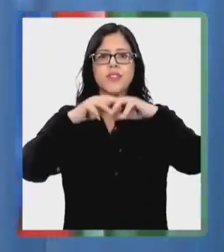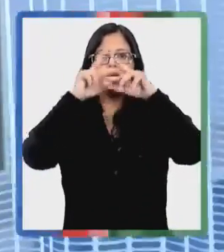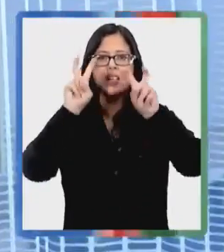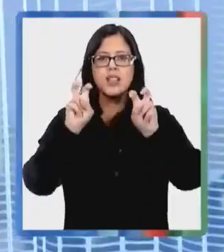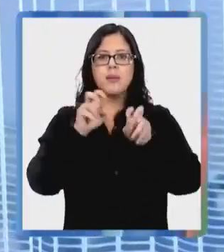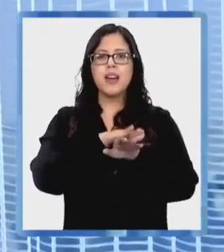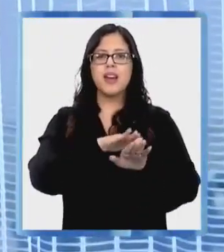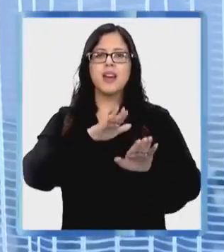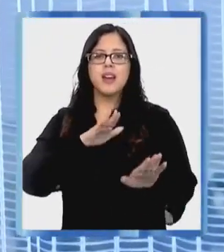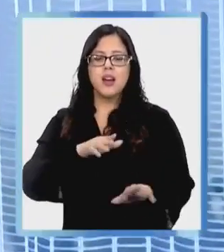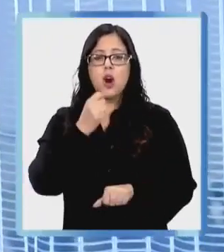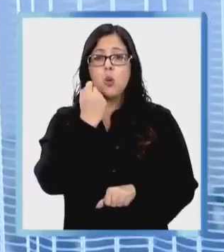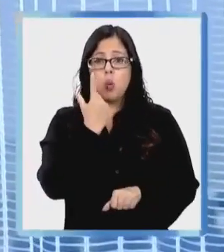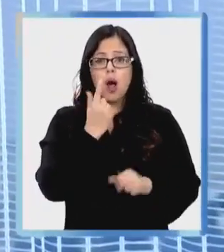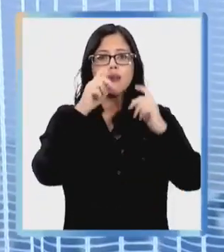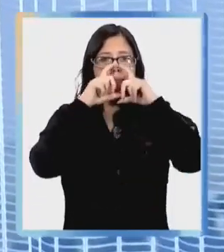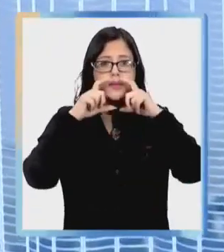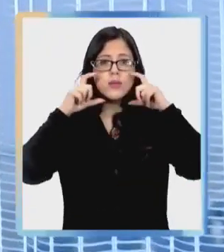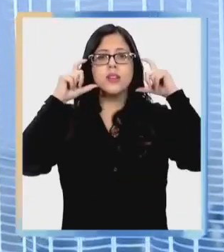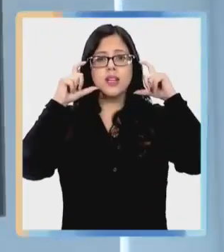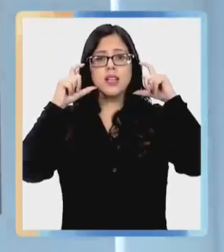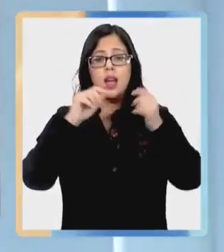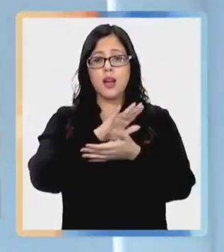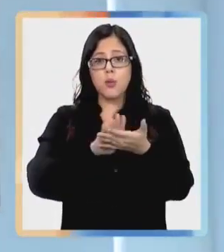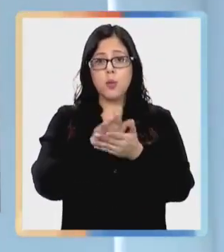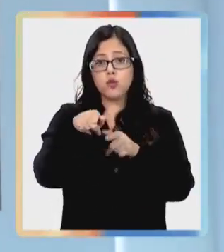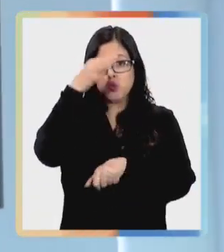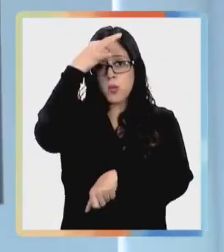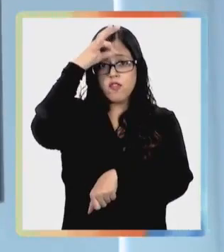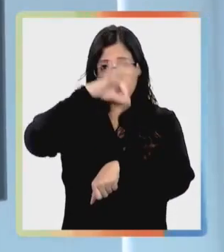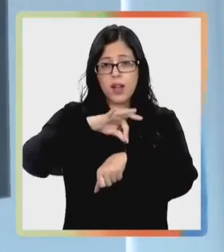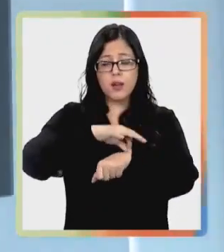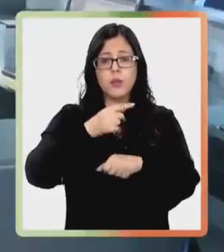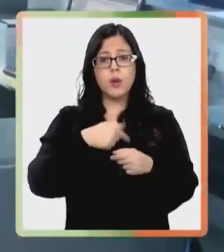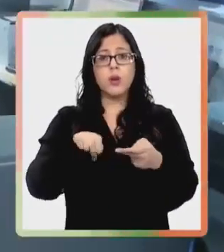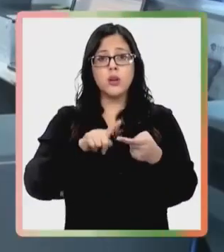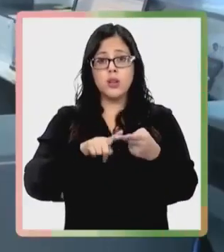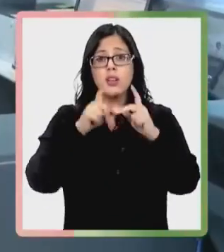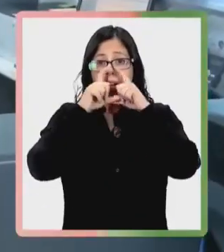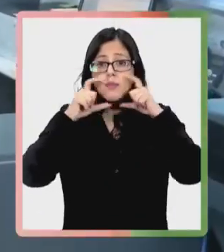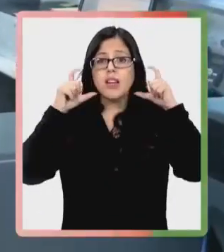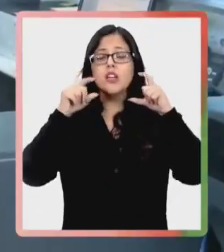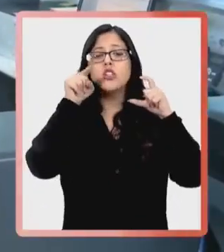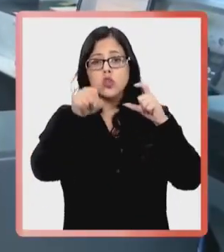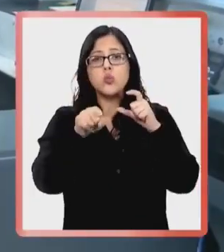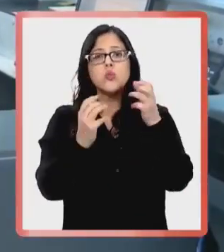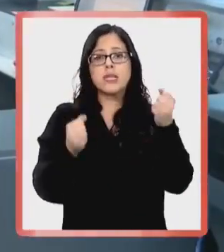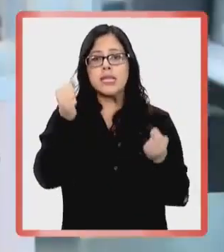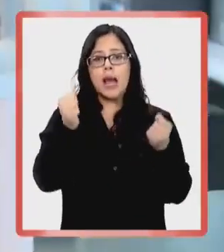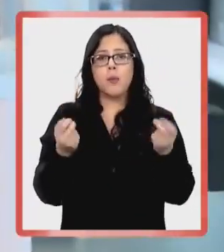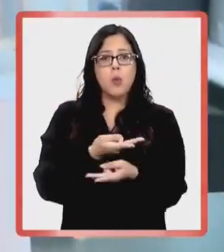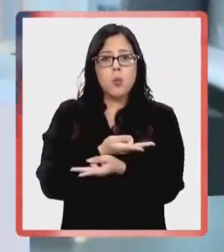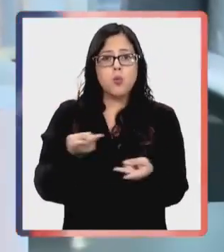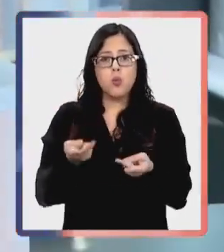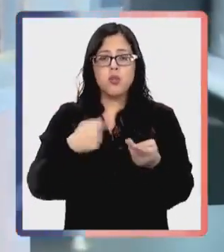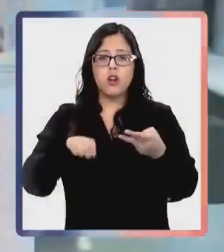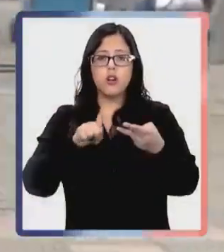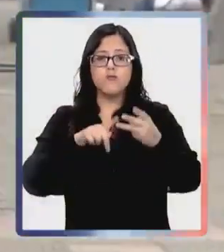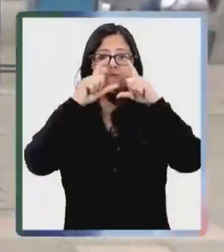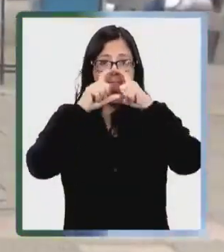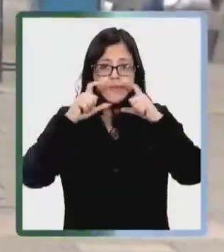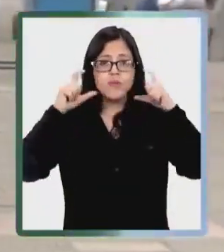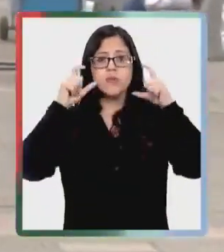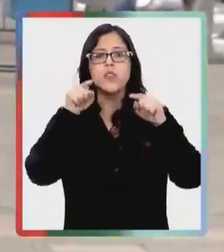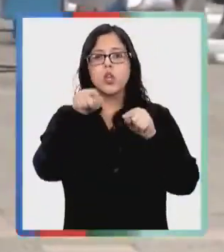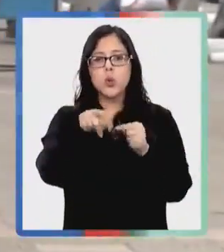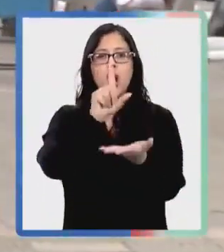las medidas preventivas. ¿Cuáles son? El uso de la mascarilla si uno está enfermo. El uso de la mascarilla si va a andar en transporte público. El uso de